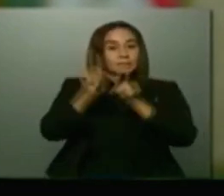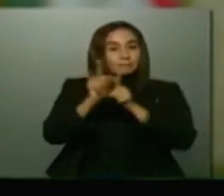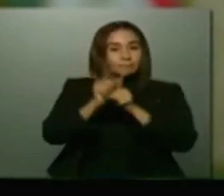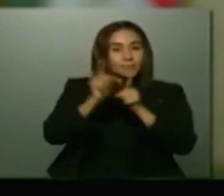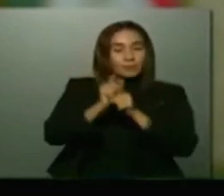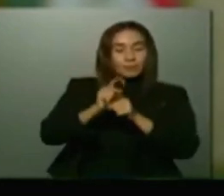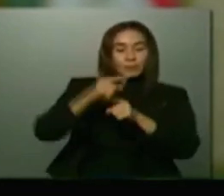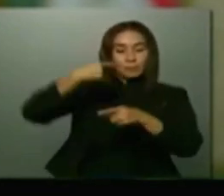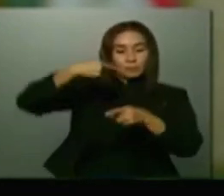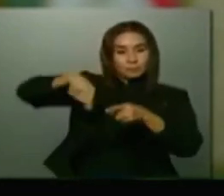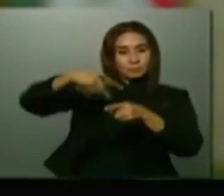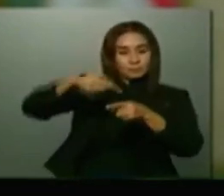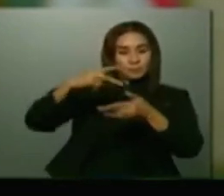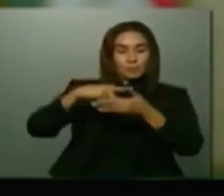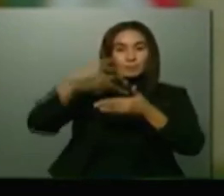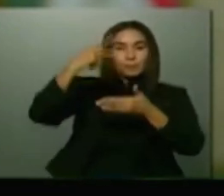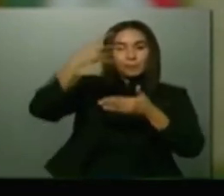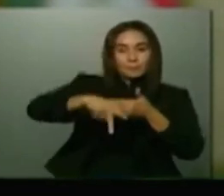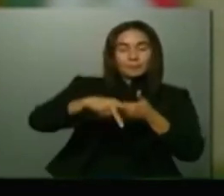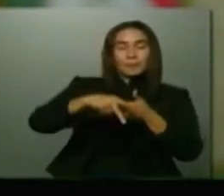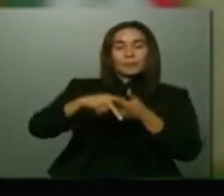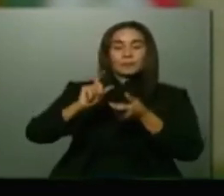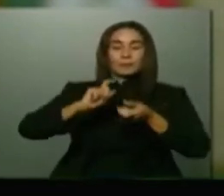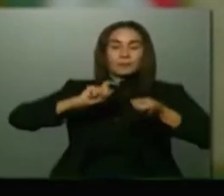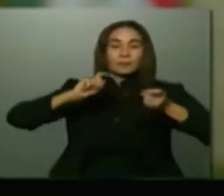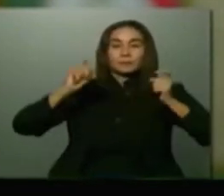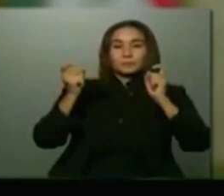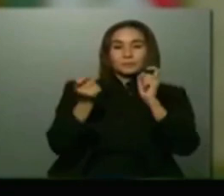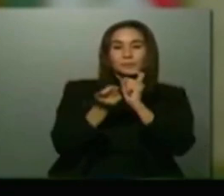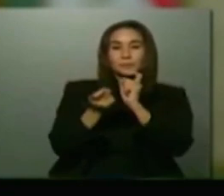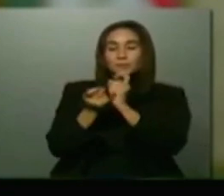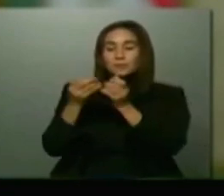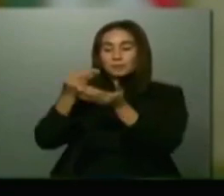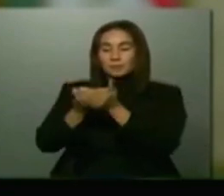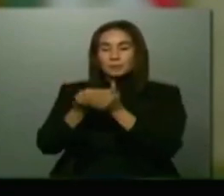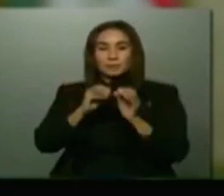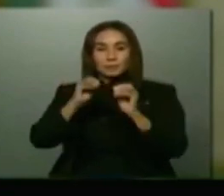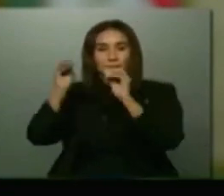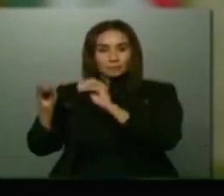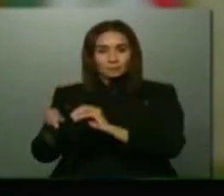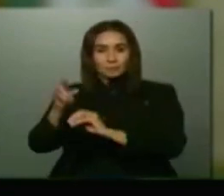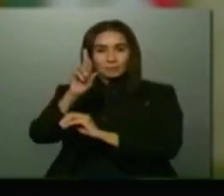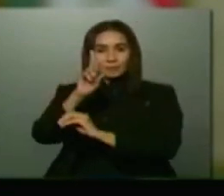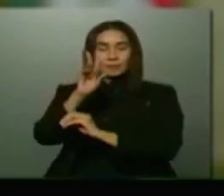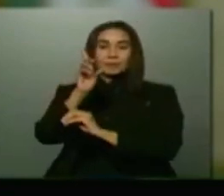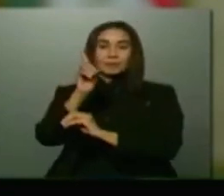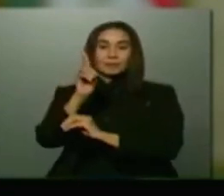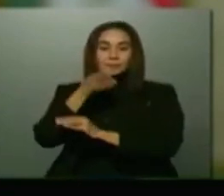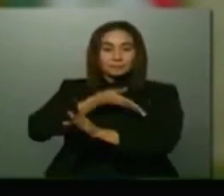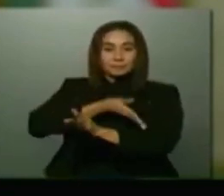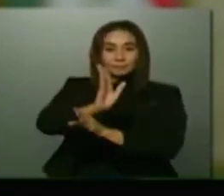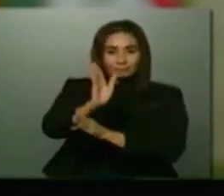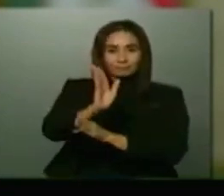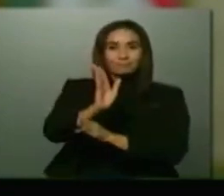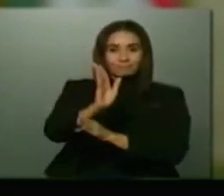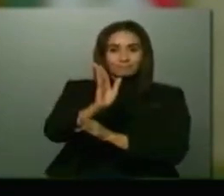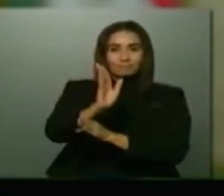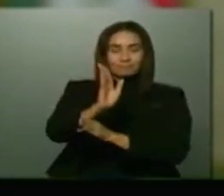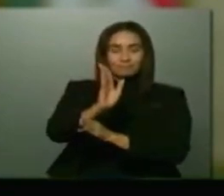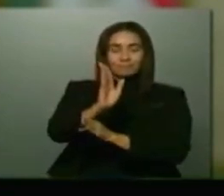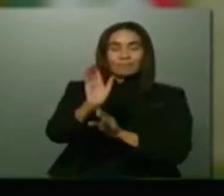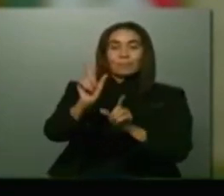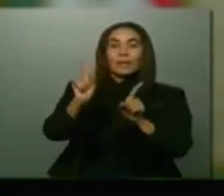generarían los peajes una vez hayan sido transferidos al fideicomiso estatal RD Vial.